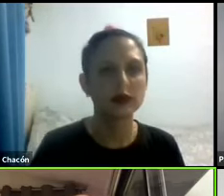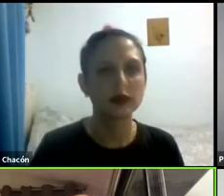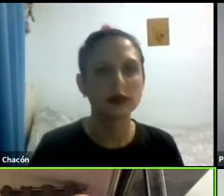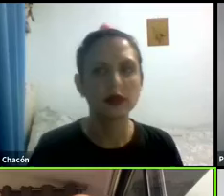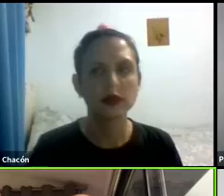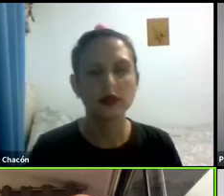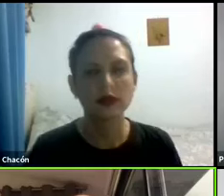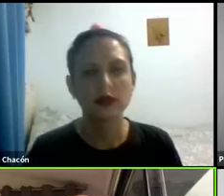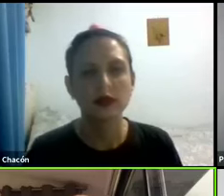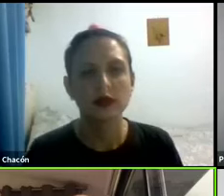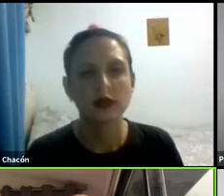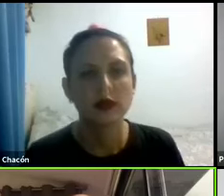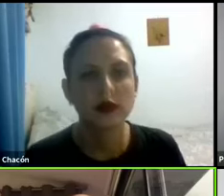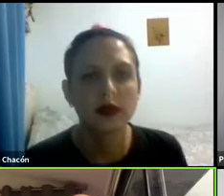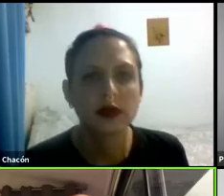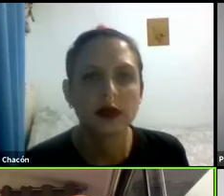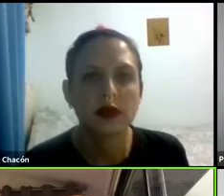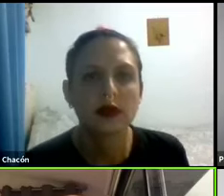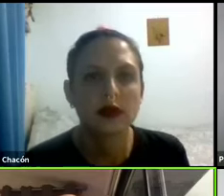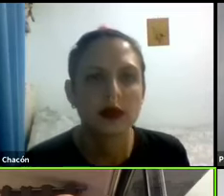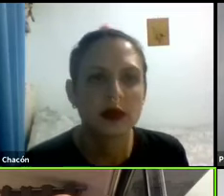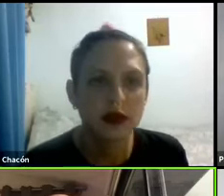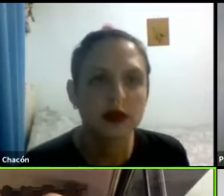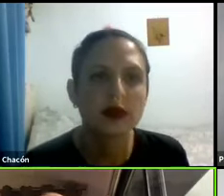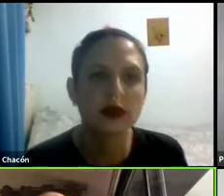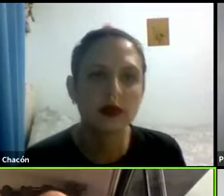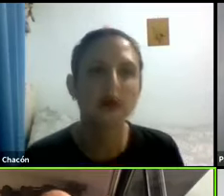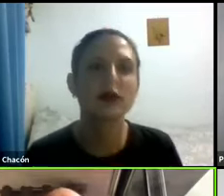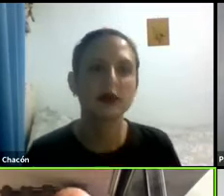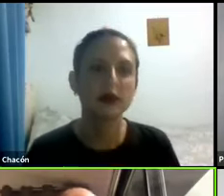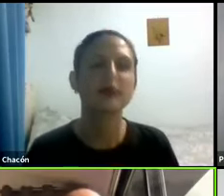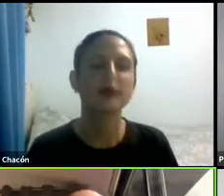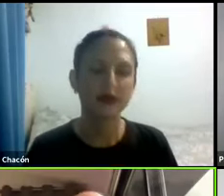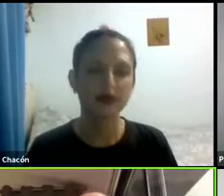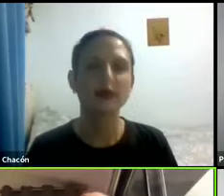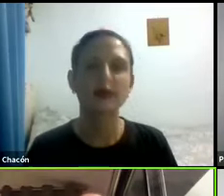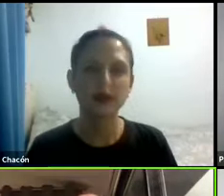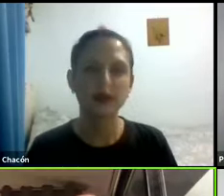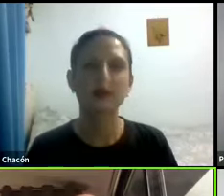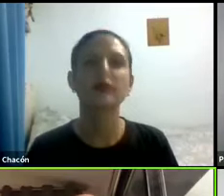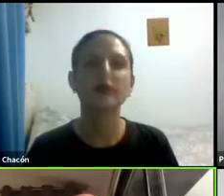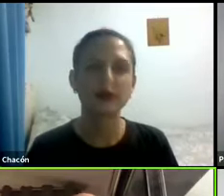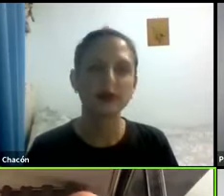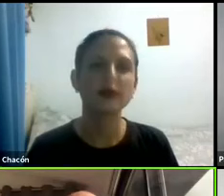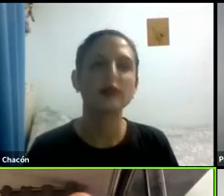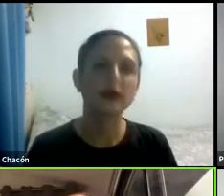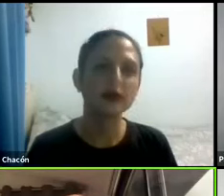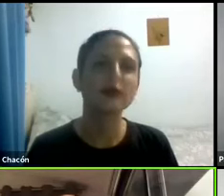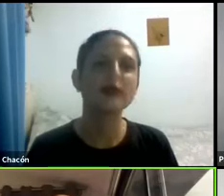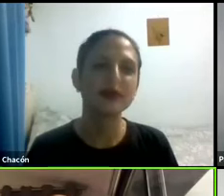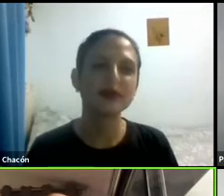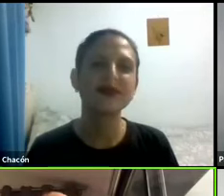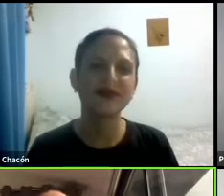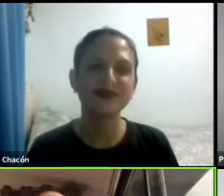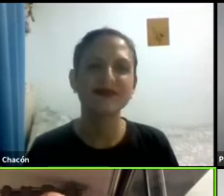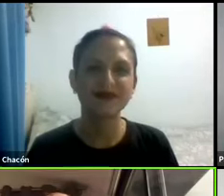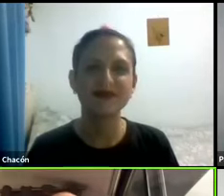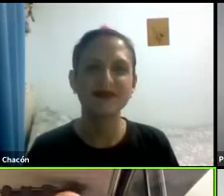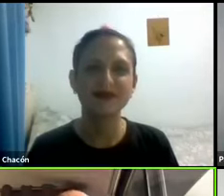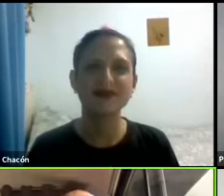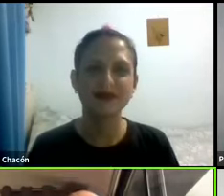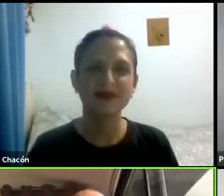cónsul con su abuelo quien describe como su padre y su madre interesante nuevamente el tema de género en la